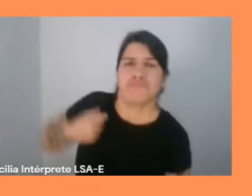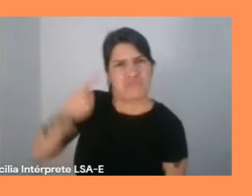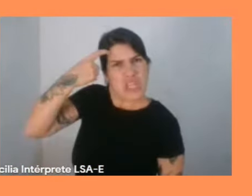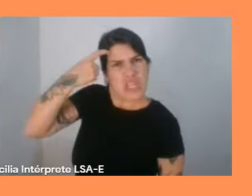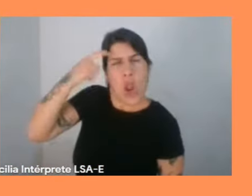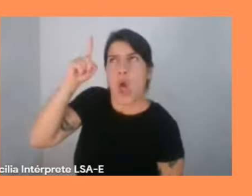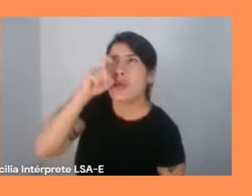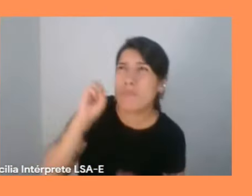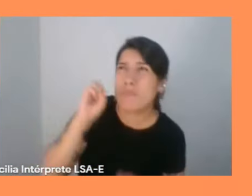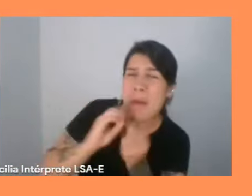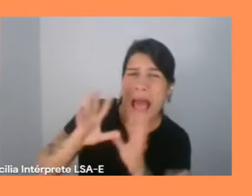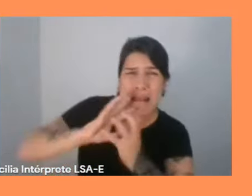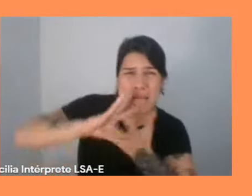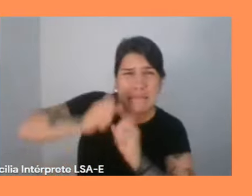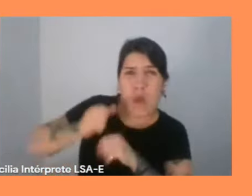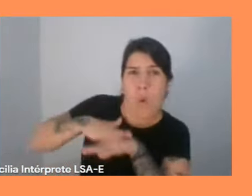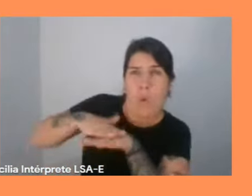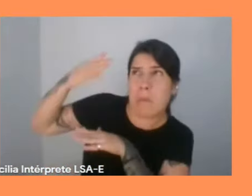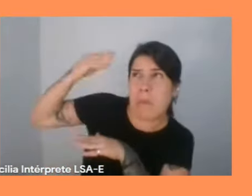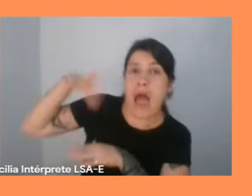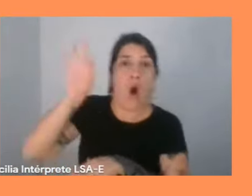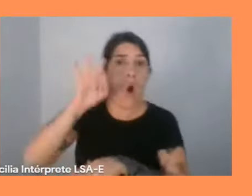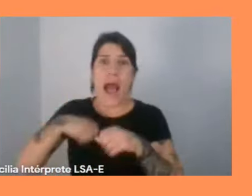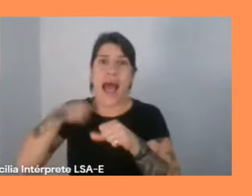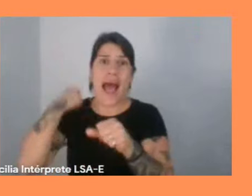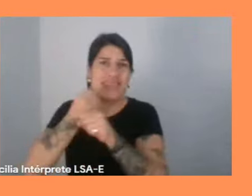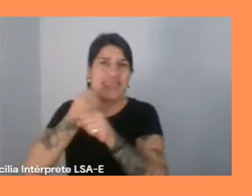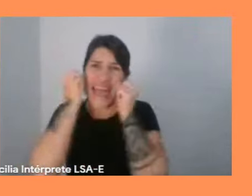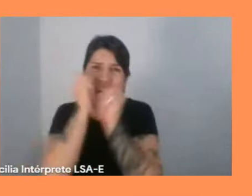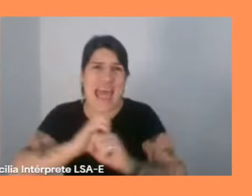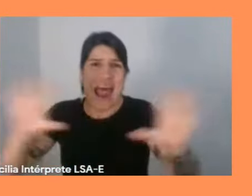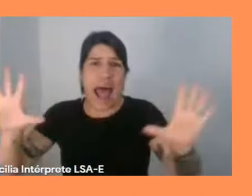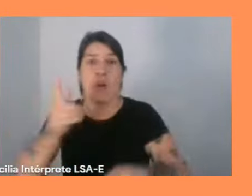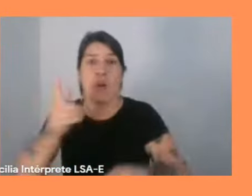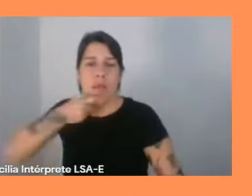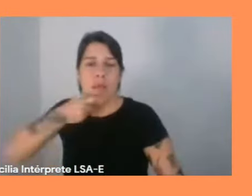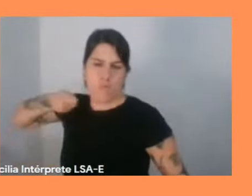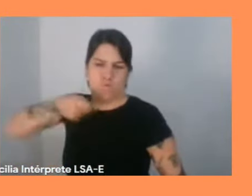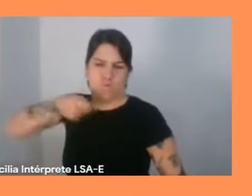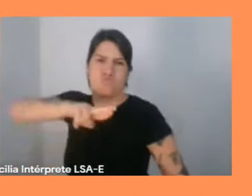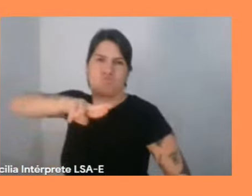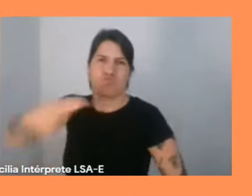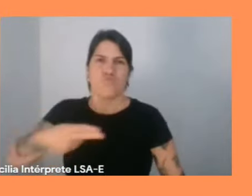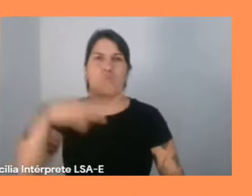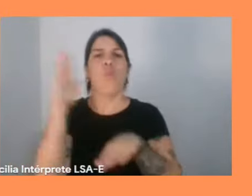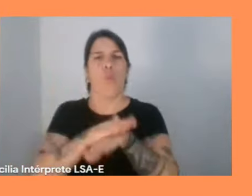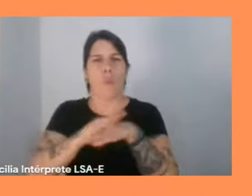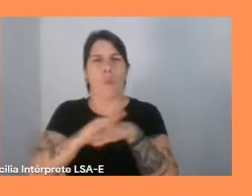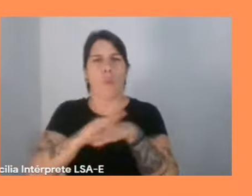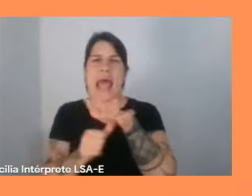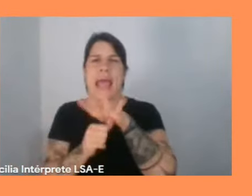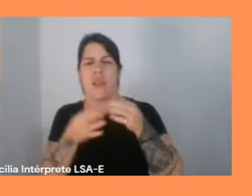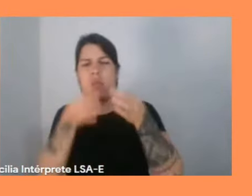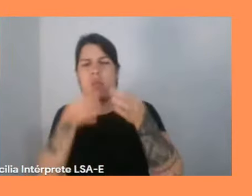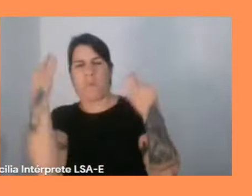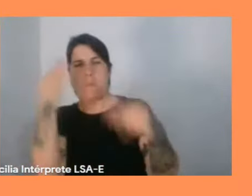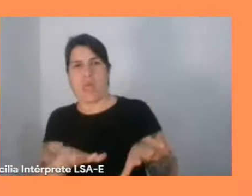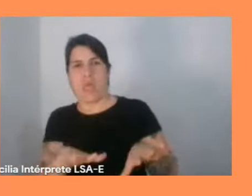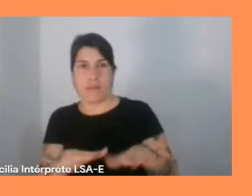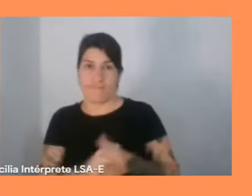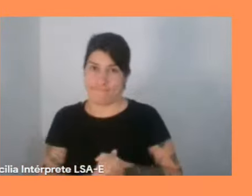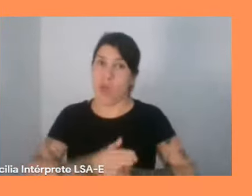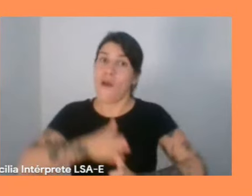Las violencias son complejas y no siempre están a la vista ni son fáciles de desarmar. Por eso